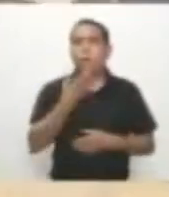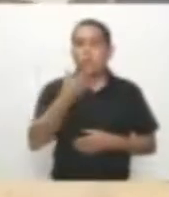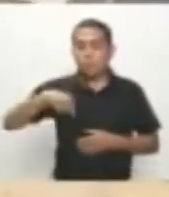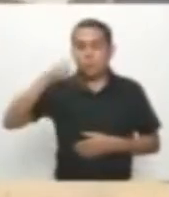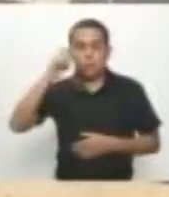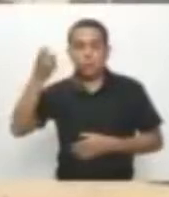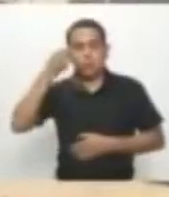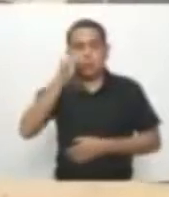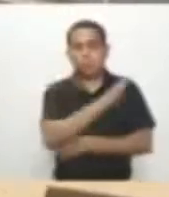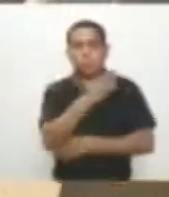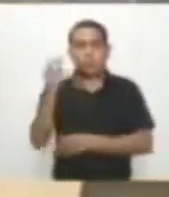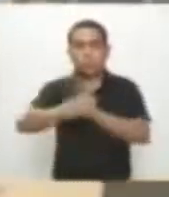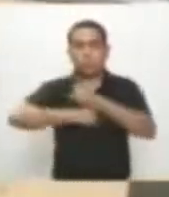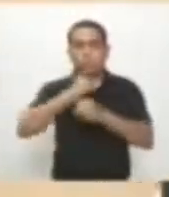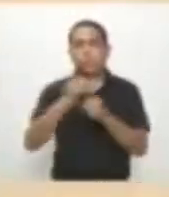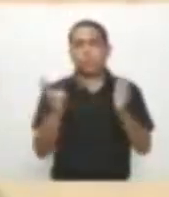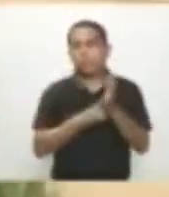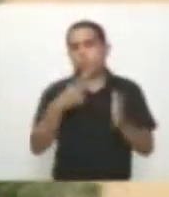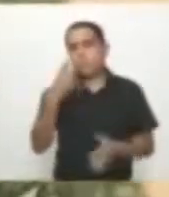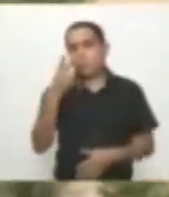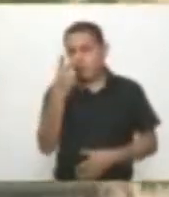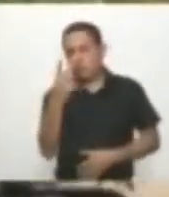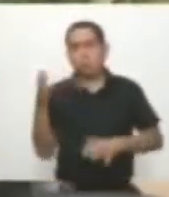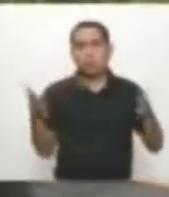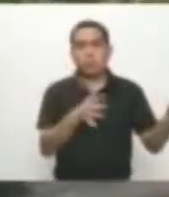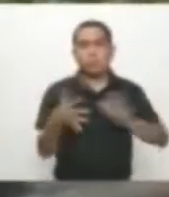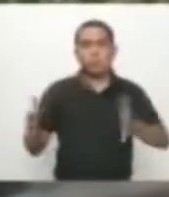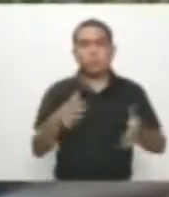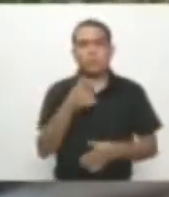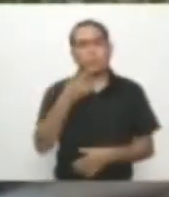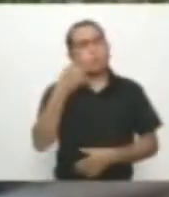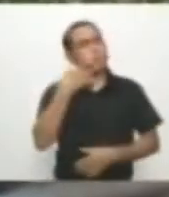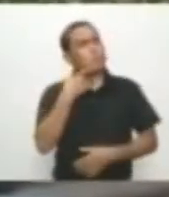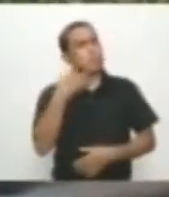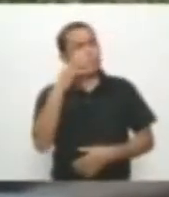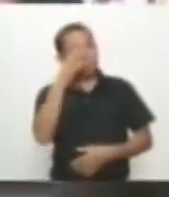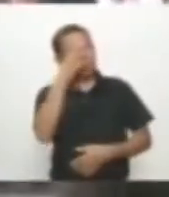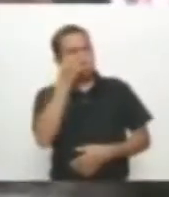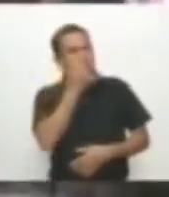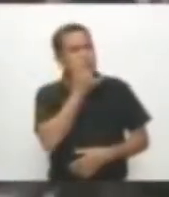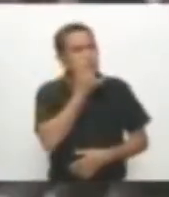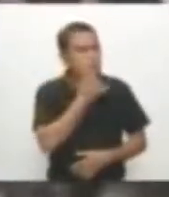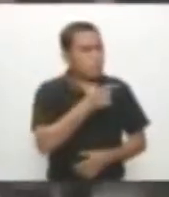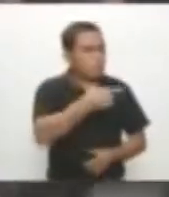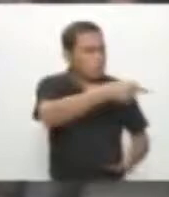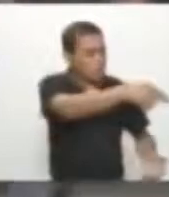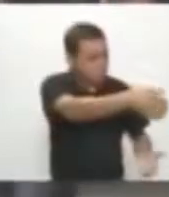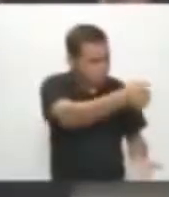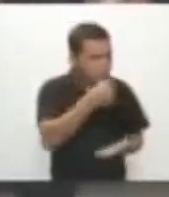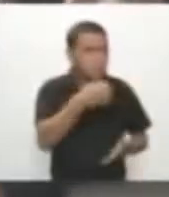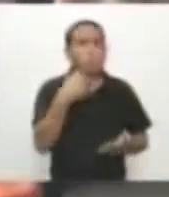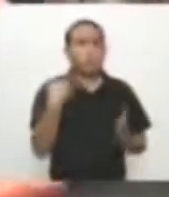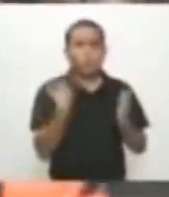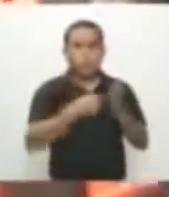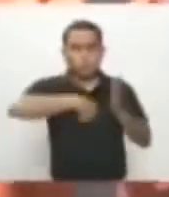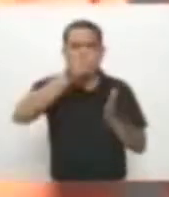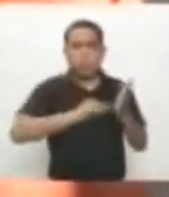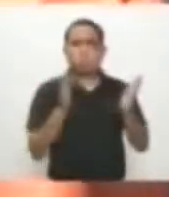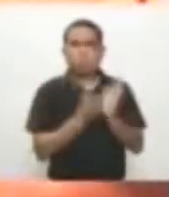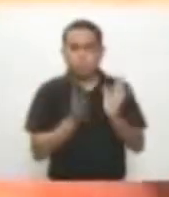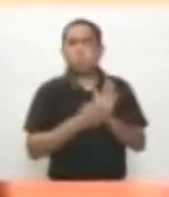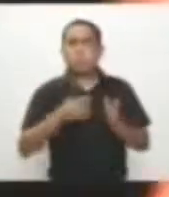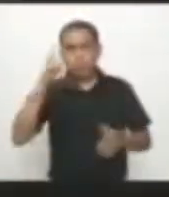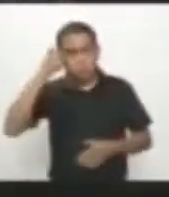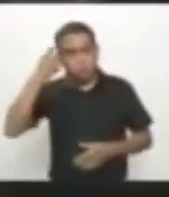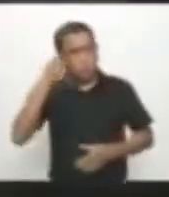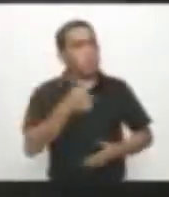distrito de Barranquilla en el año 2002, asalta la duda de por qué no se han hecho efectivas las cláusulas que le garantizan al distrito recuperar